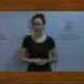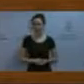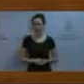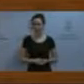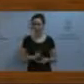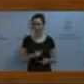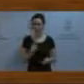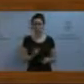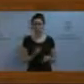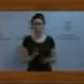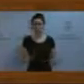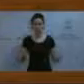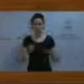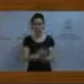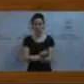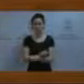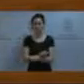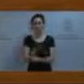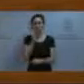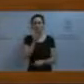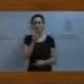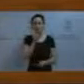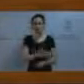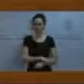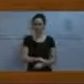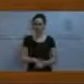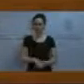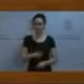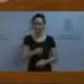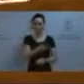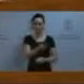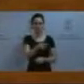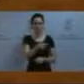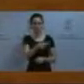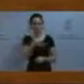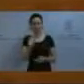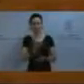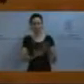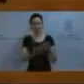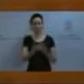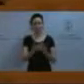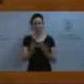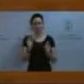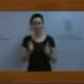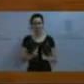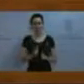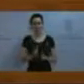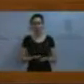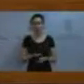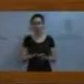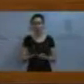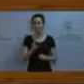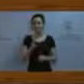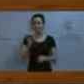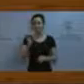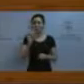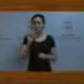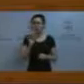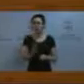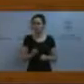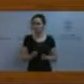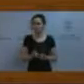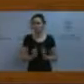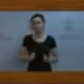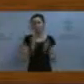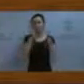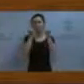a lo que diga la Unión Europea? Mentira. Ustedes quisieron mezclar la carta de emplazamiento con sus intereses, que era decir, oiga, yo para salvarlo 100%